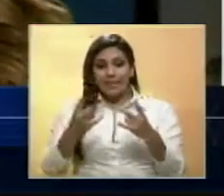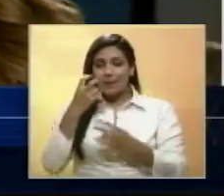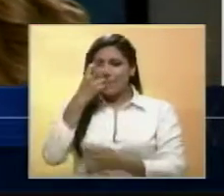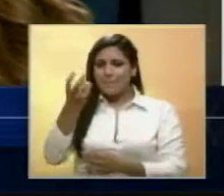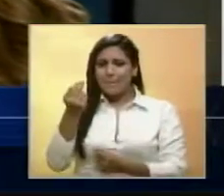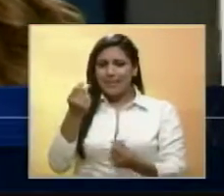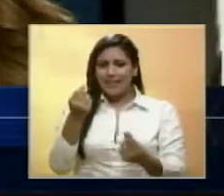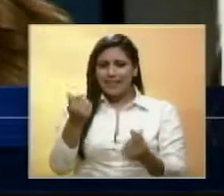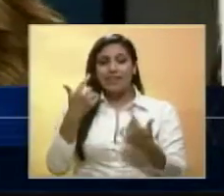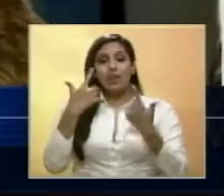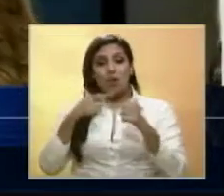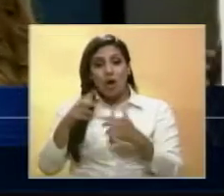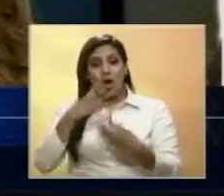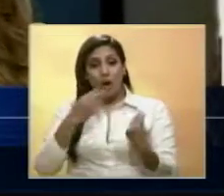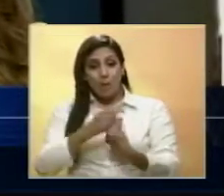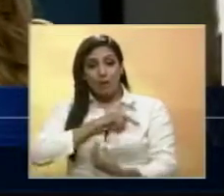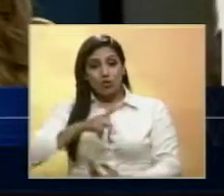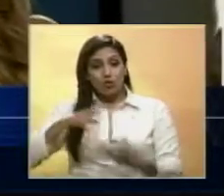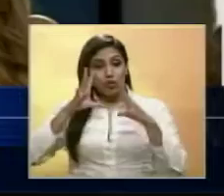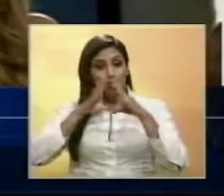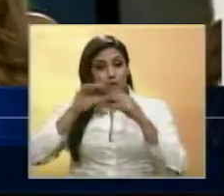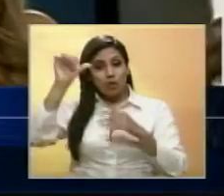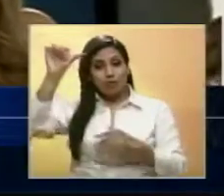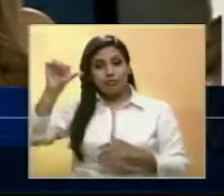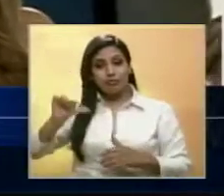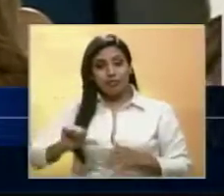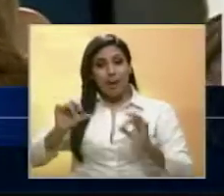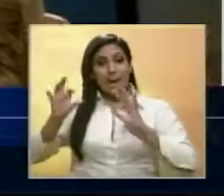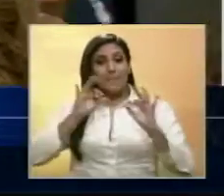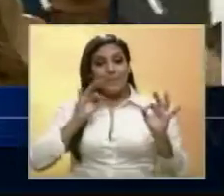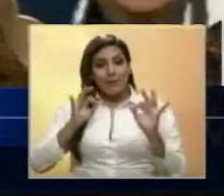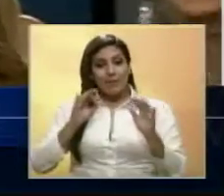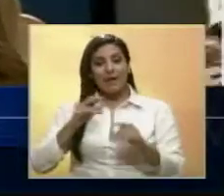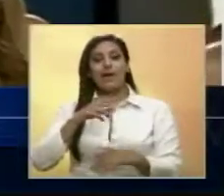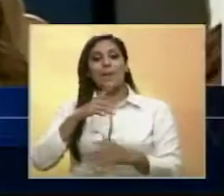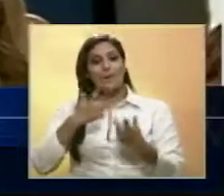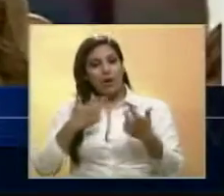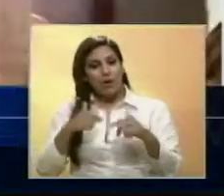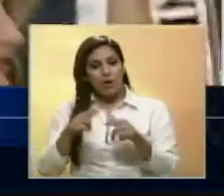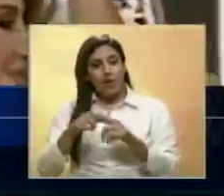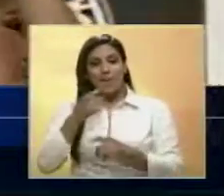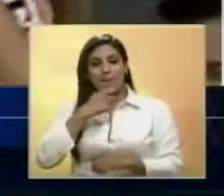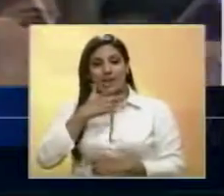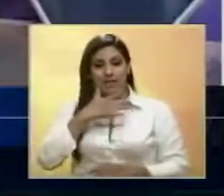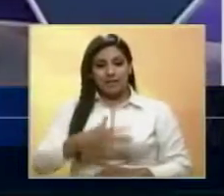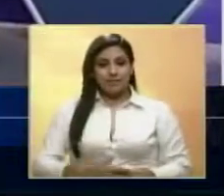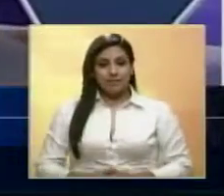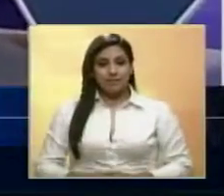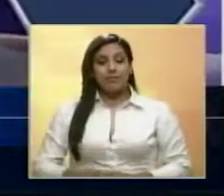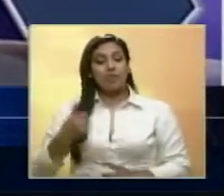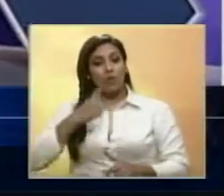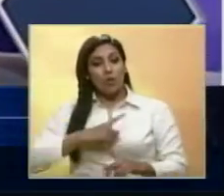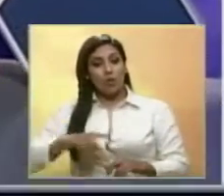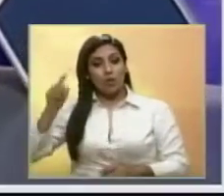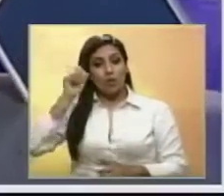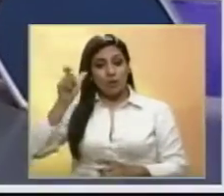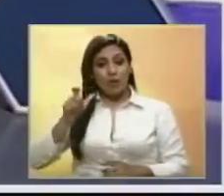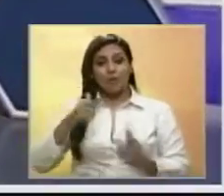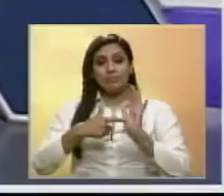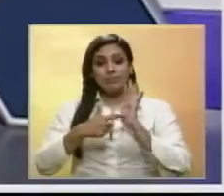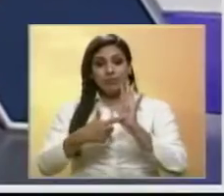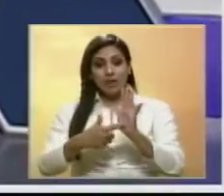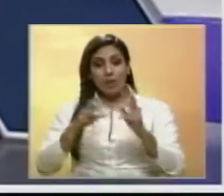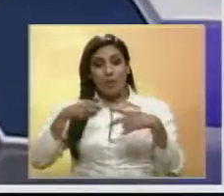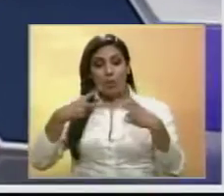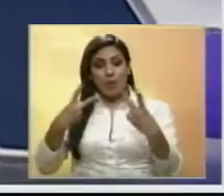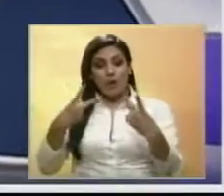muy pendientes con nosotros de todo lo que serán los preparativos para el magno evento de la belleza. Y Daniela Azuaje es la protagonista